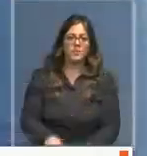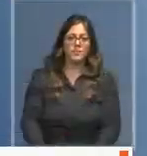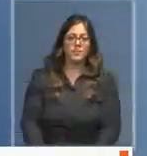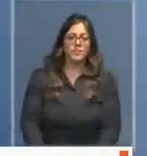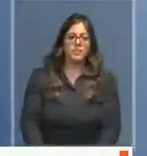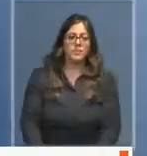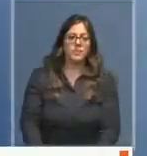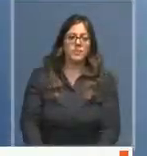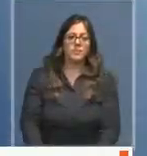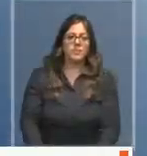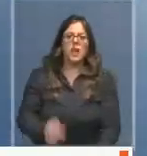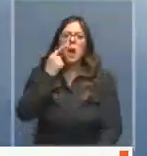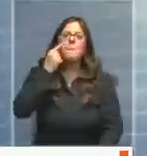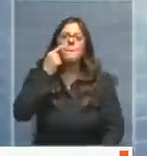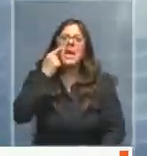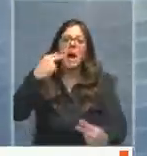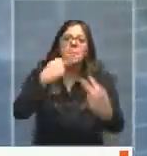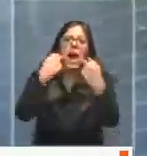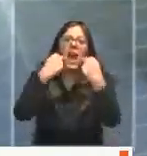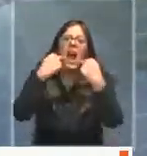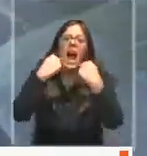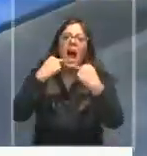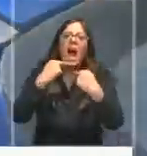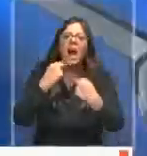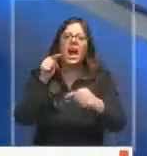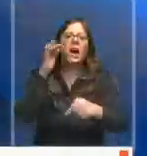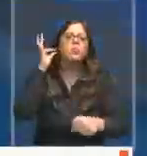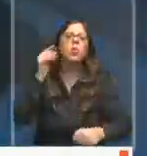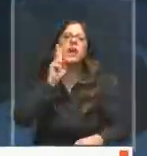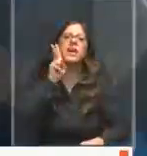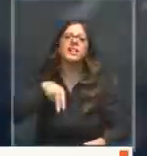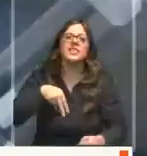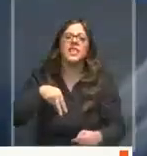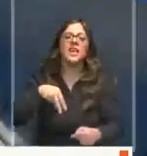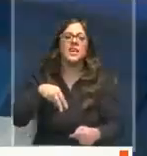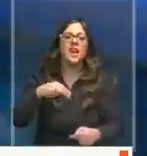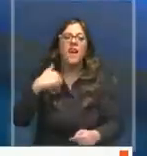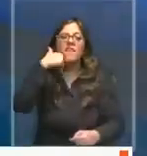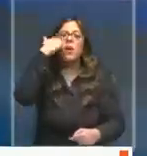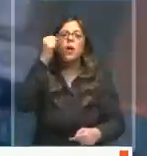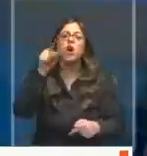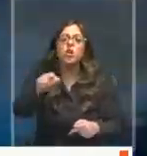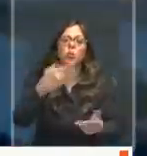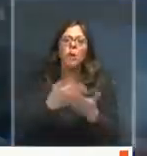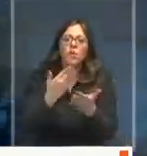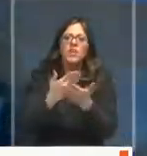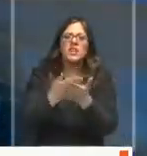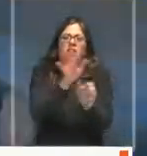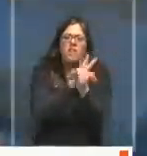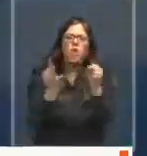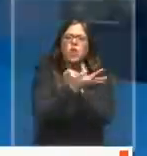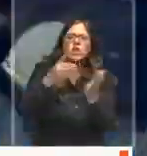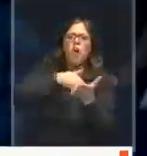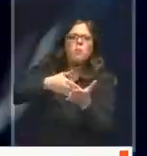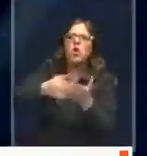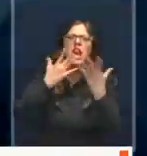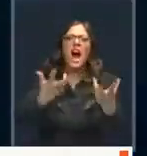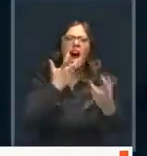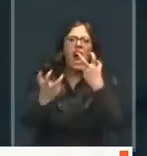Mírame la cara Sinvergüenza Mírame la cara y aprovechaste de una publicación vulnerable vulnerable